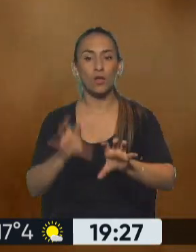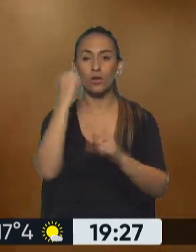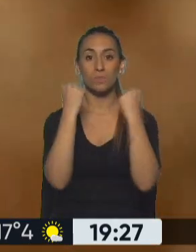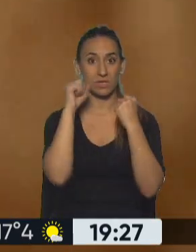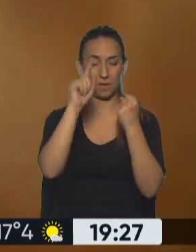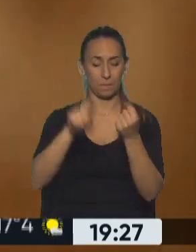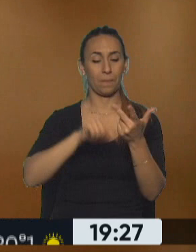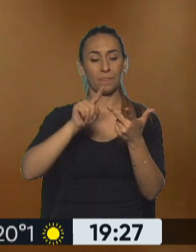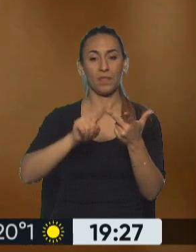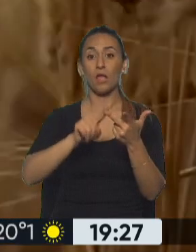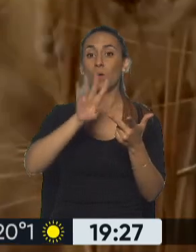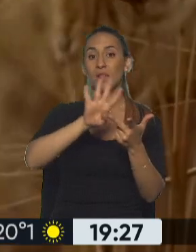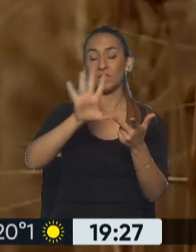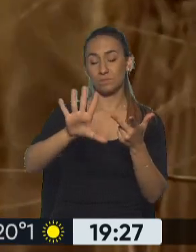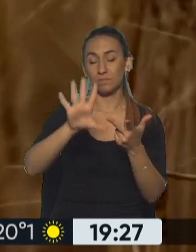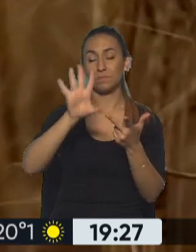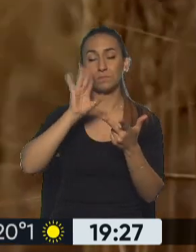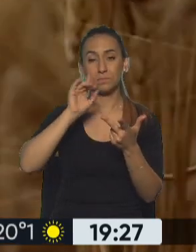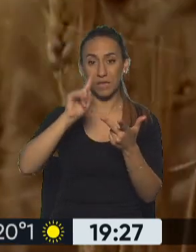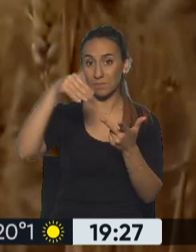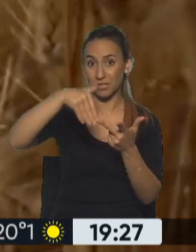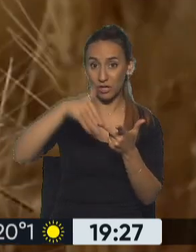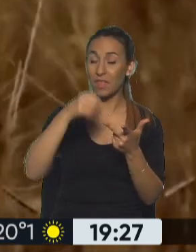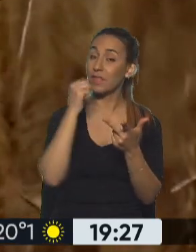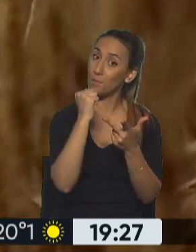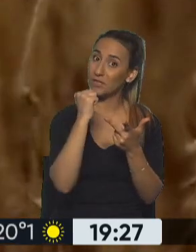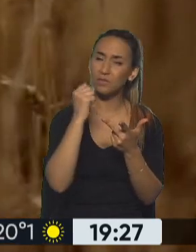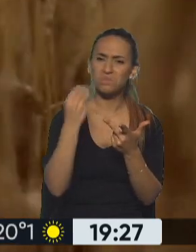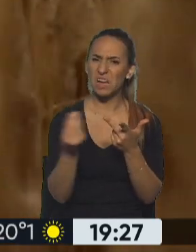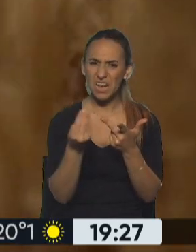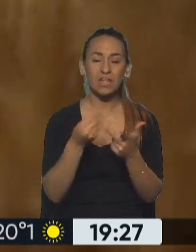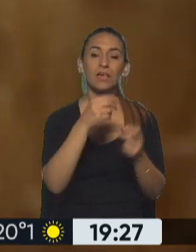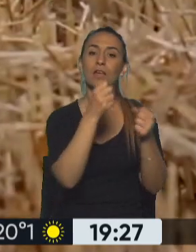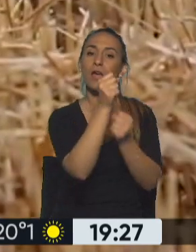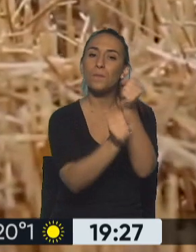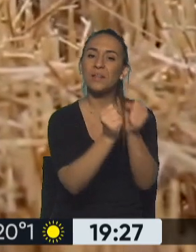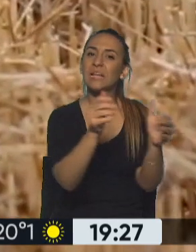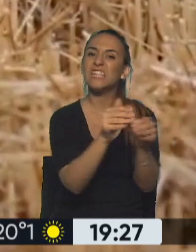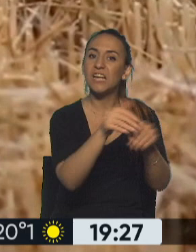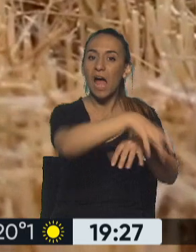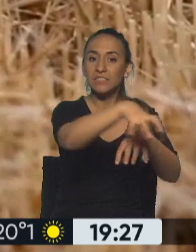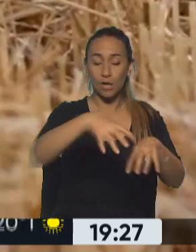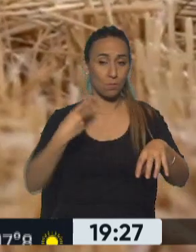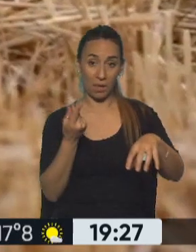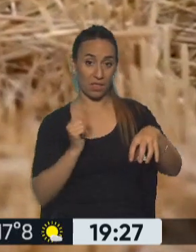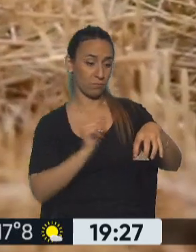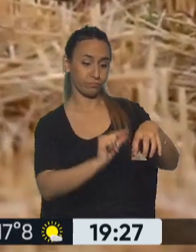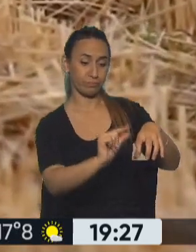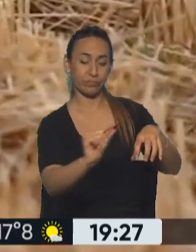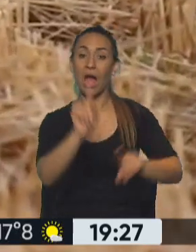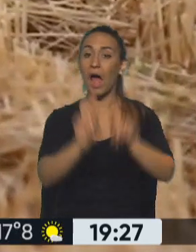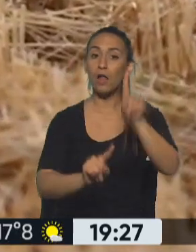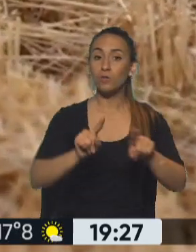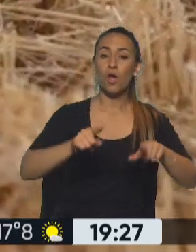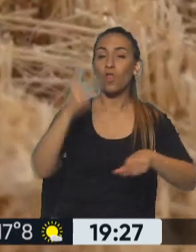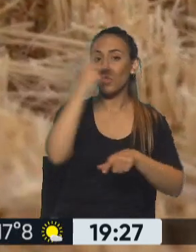mil millones de pesos de eso van a ser para financiar a todos los pequeños y medianos productores esto es muy importante lo que sembraron hasta 200